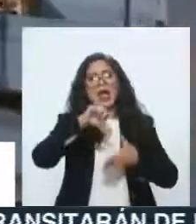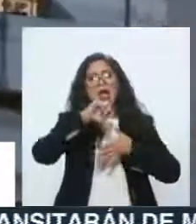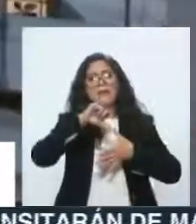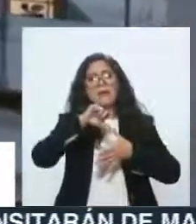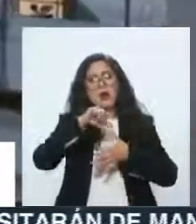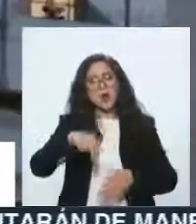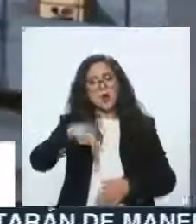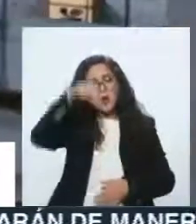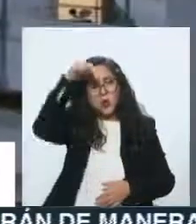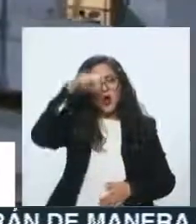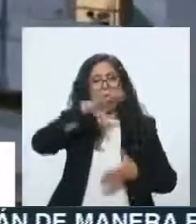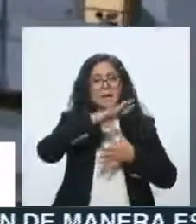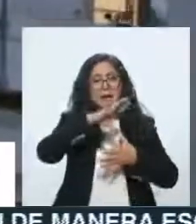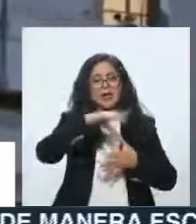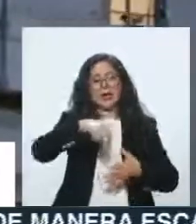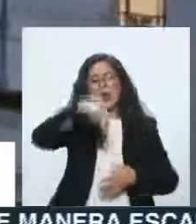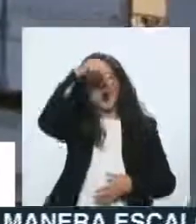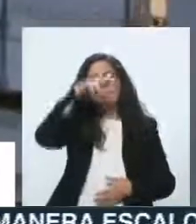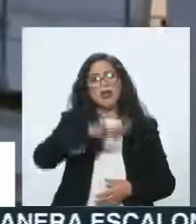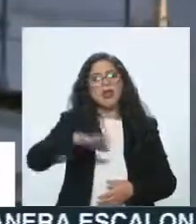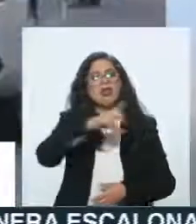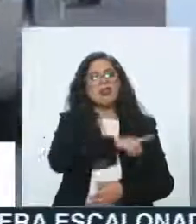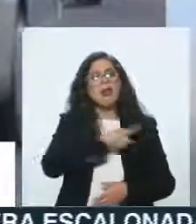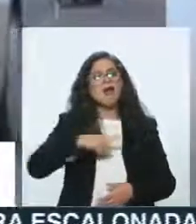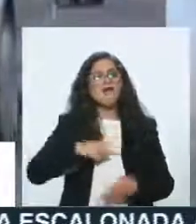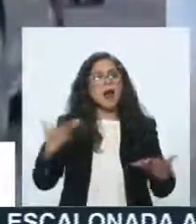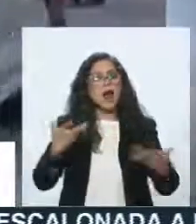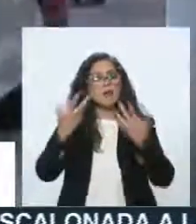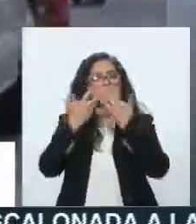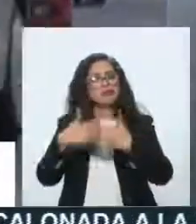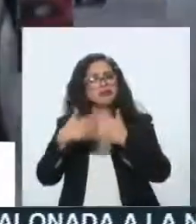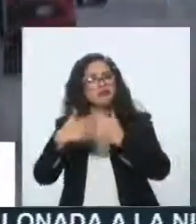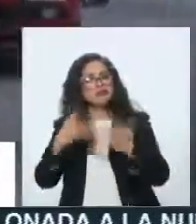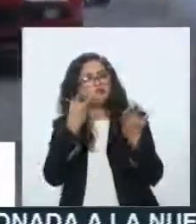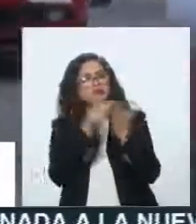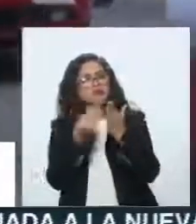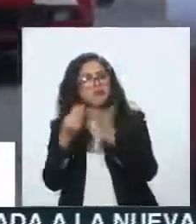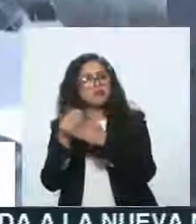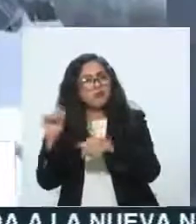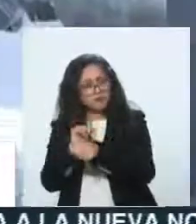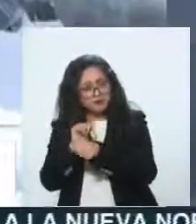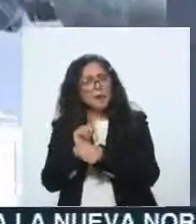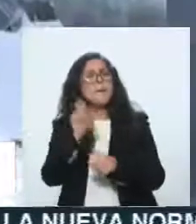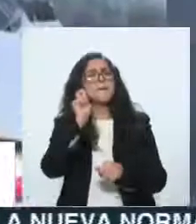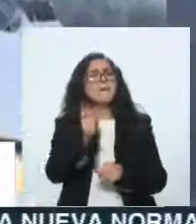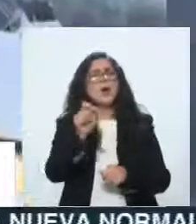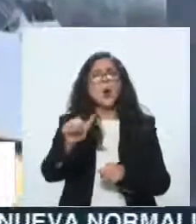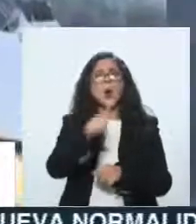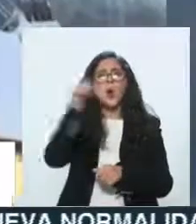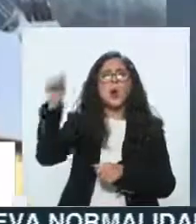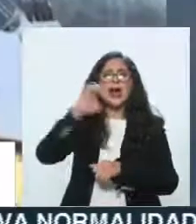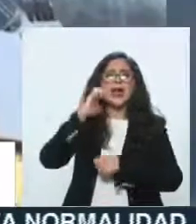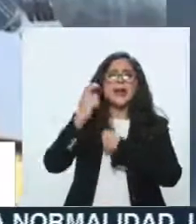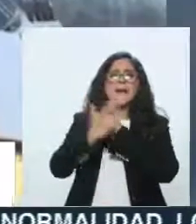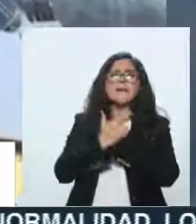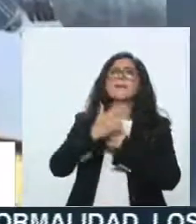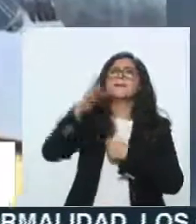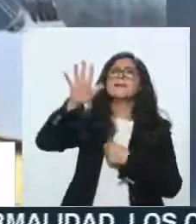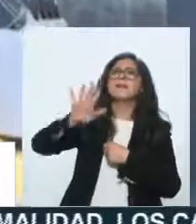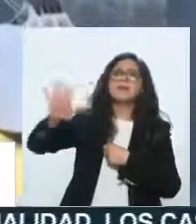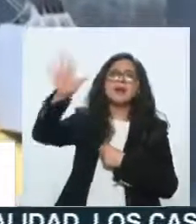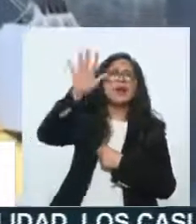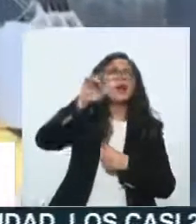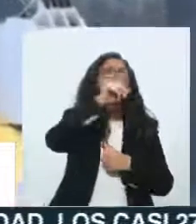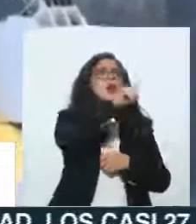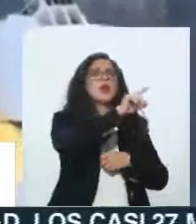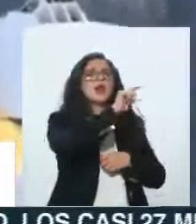¿Cómo nosotros podemos aprovechar eso? Para varias empresas europeas y asiáticas que quieran utilizar a México como